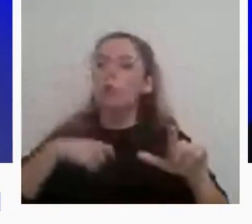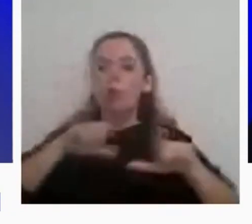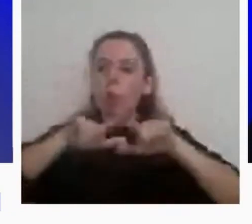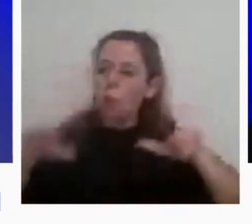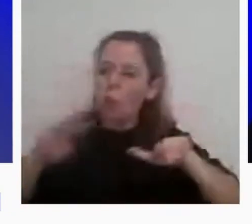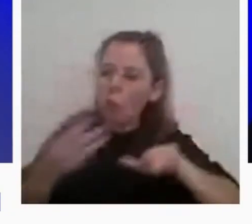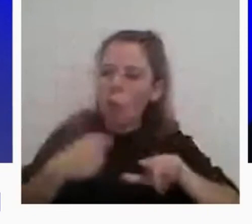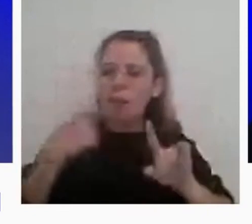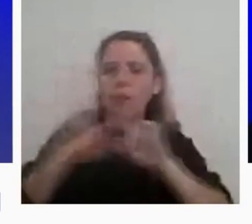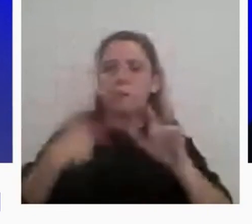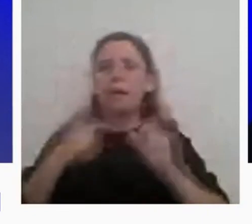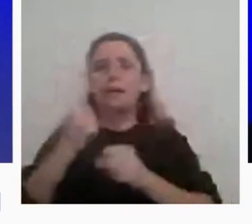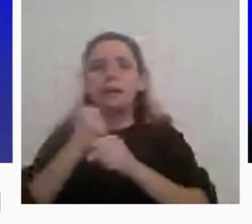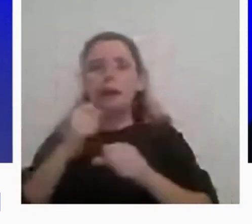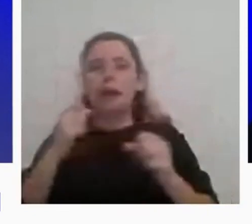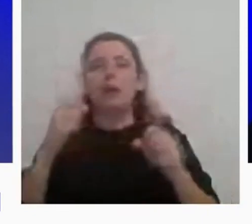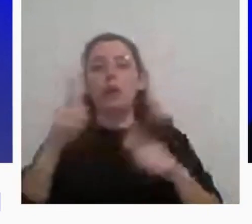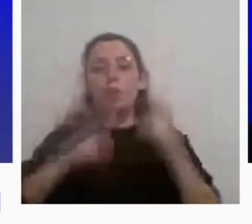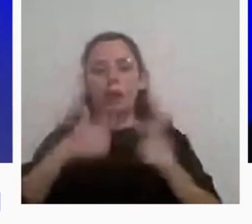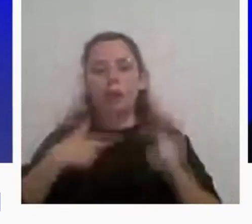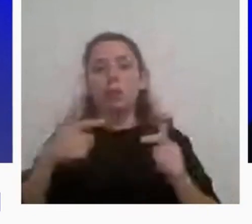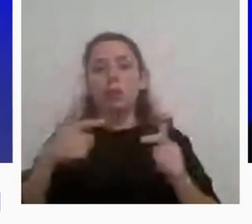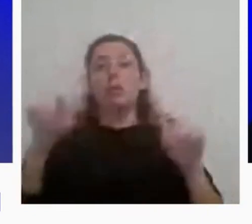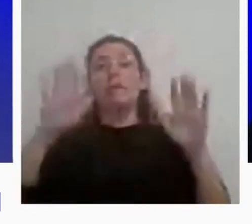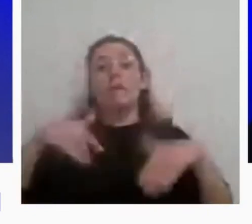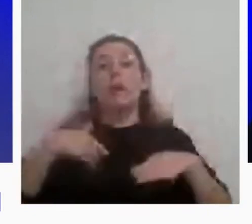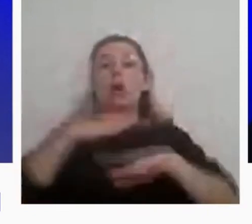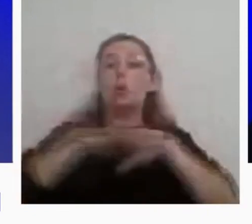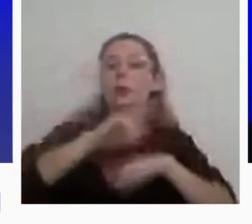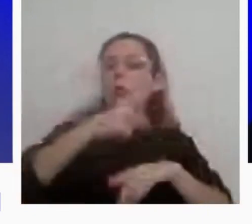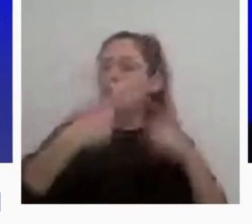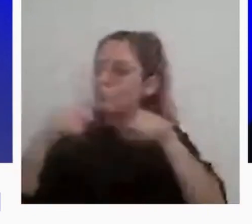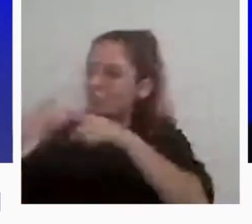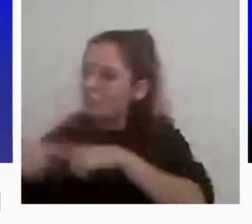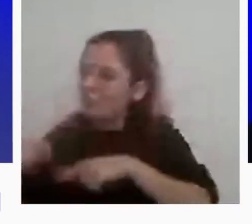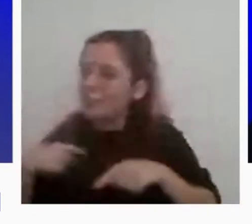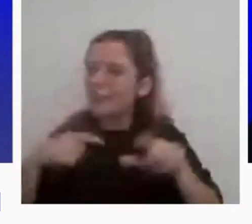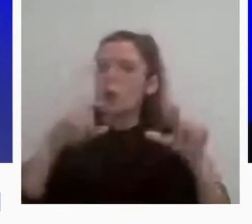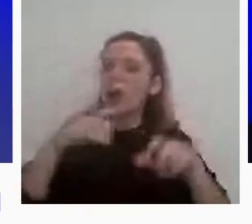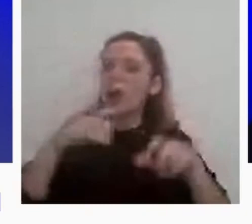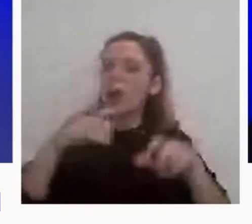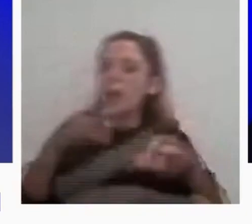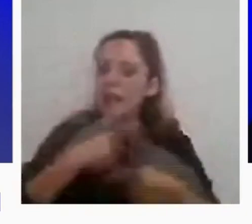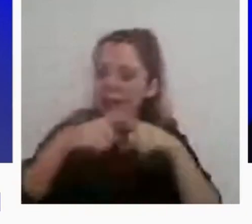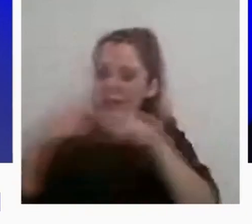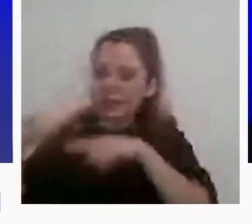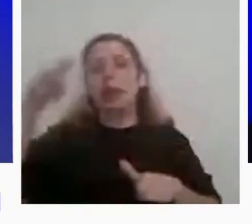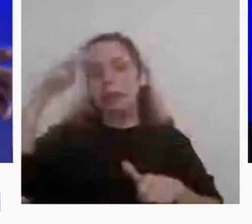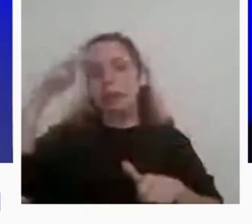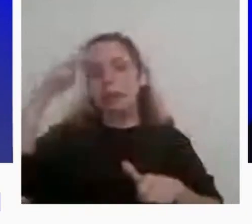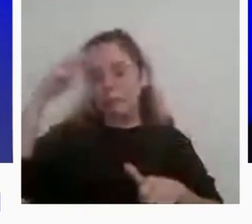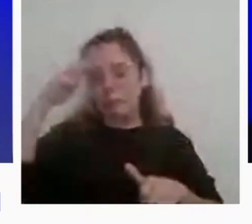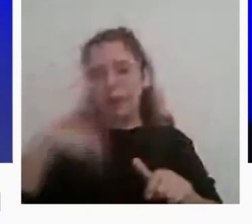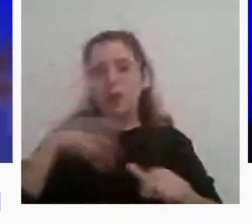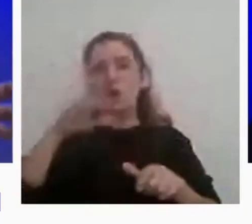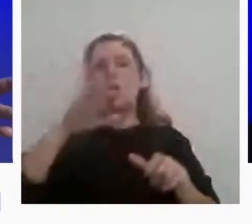varios gobiernos, con varias embajadas, trajimos gente de México, de Colombia, de Polonia, que era algo